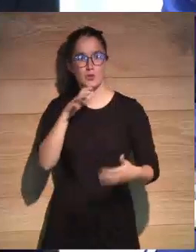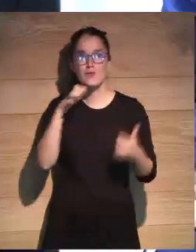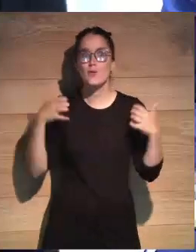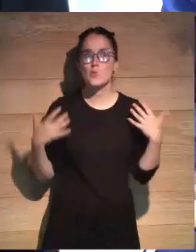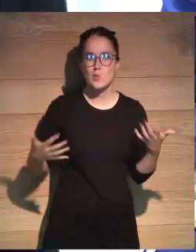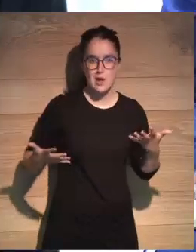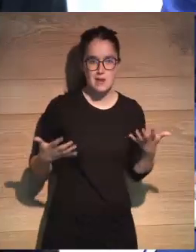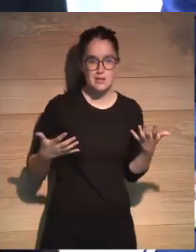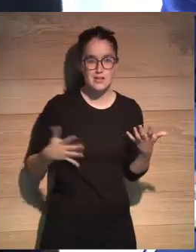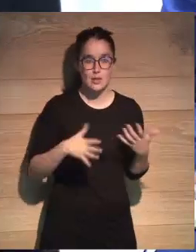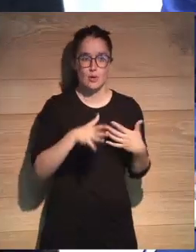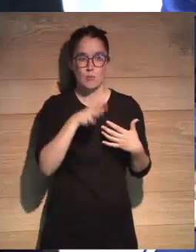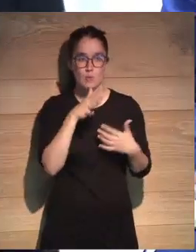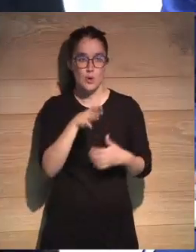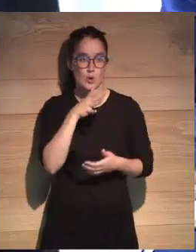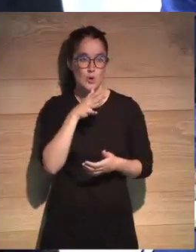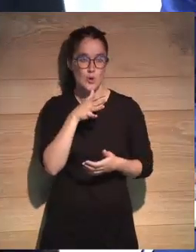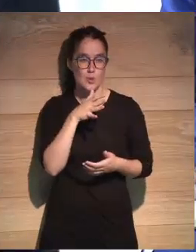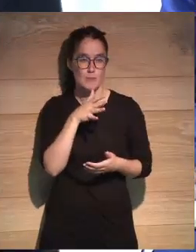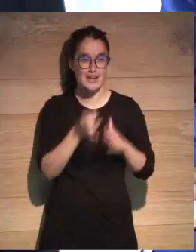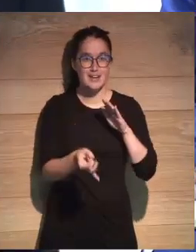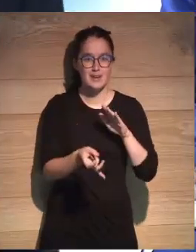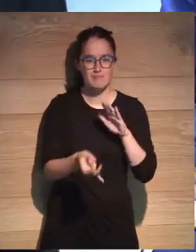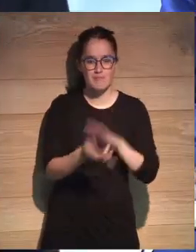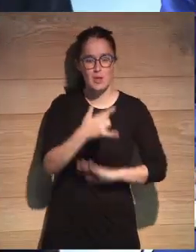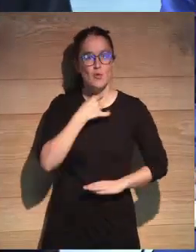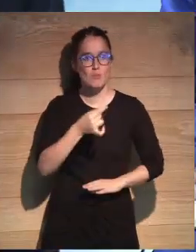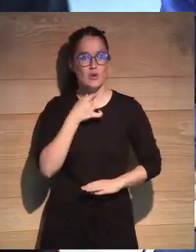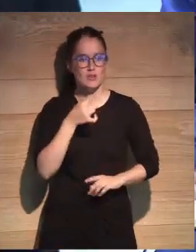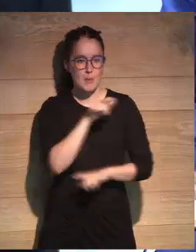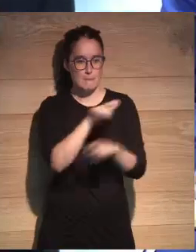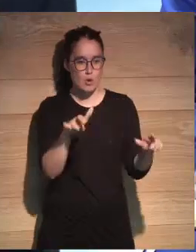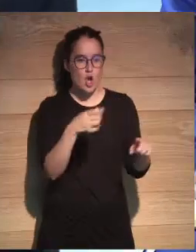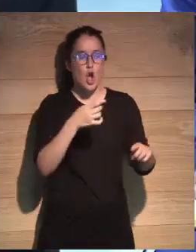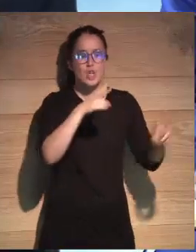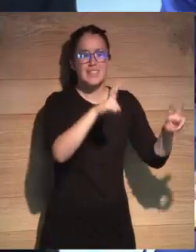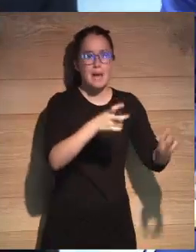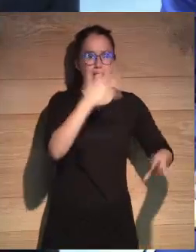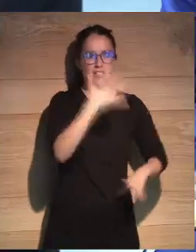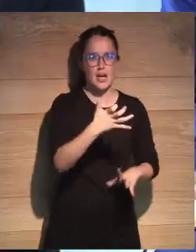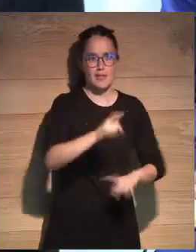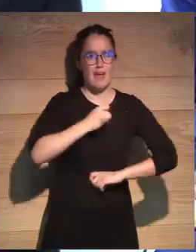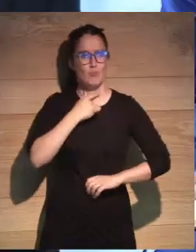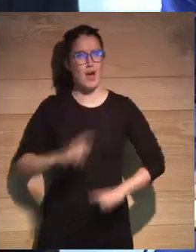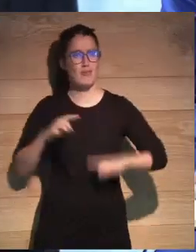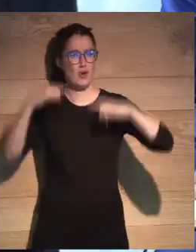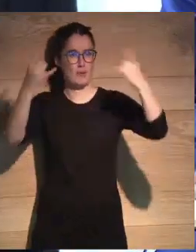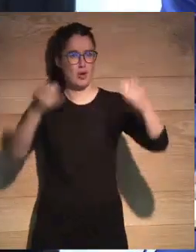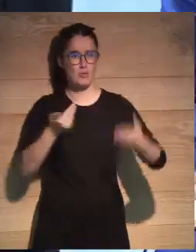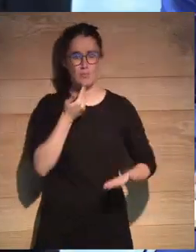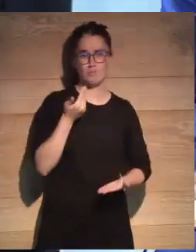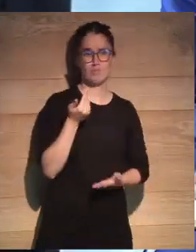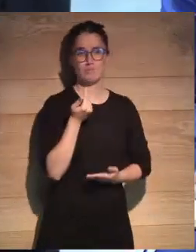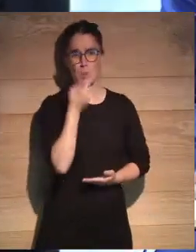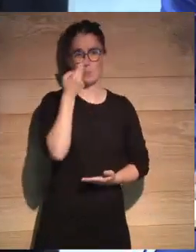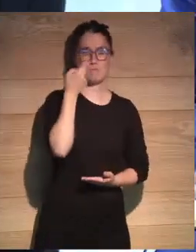porque una de las maneras de hacer que la gente se ría es reírse de las cosas que se consideran muy serias, porque es irreverente, de manera que